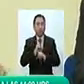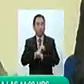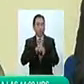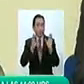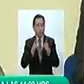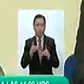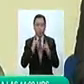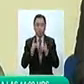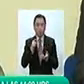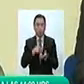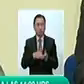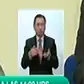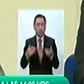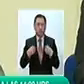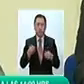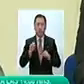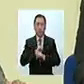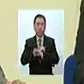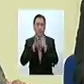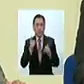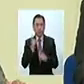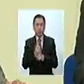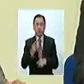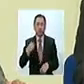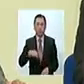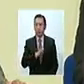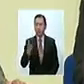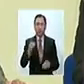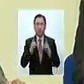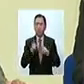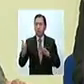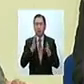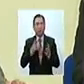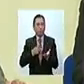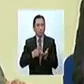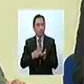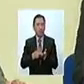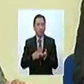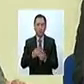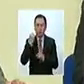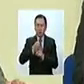un diálogo donde tengamos las cosas claras. Vamos a ir al diálogo, pero que nos hable de verdad y lo que hay